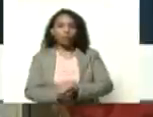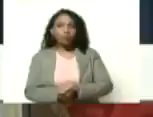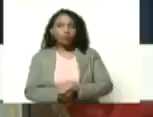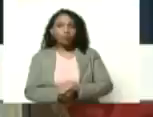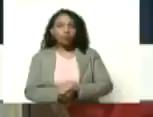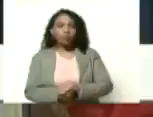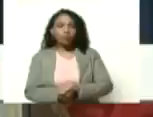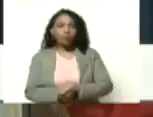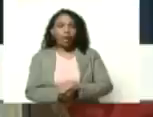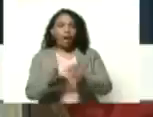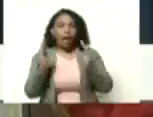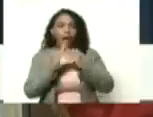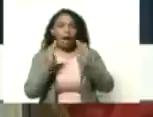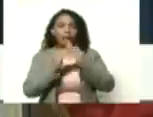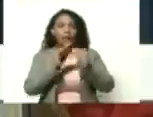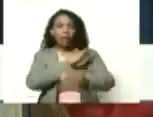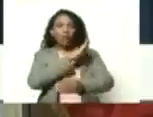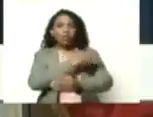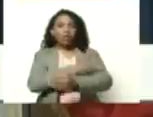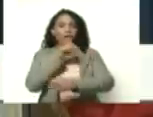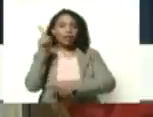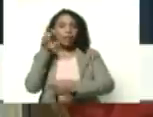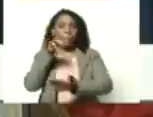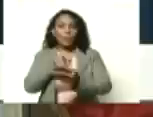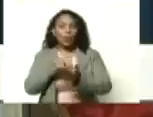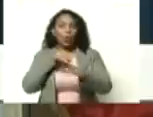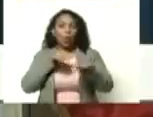la finca la fortaleza en cojedes